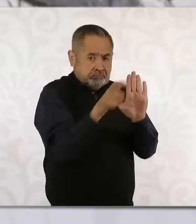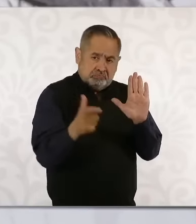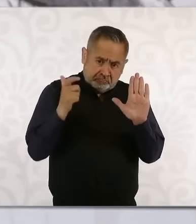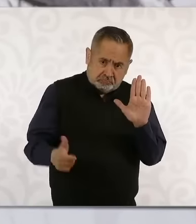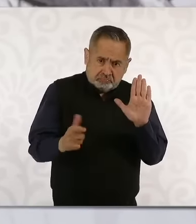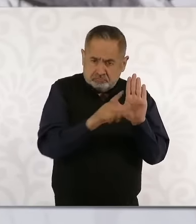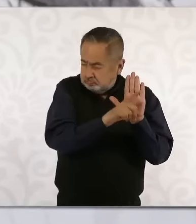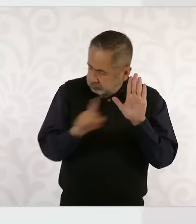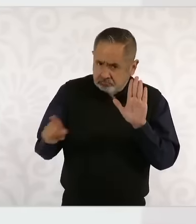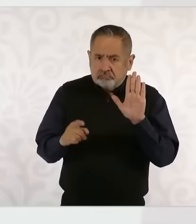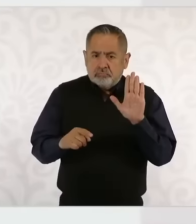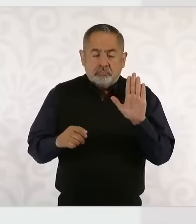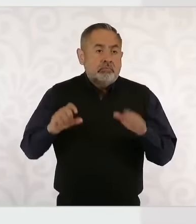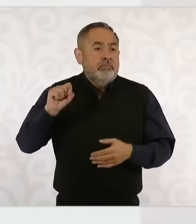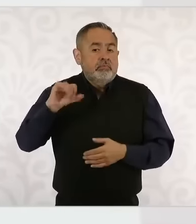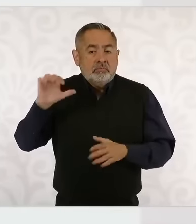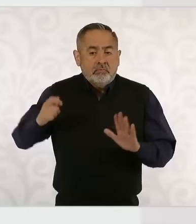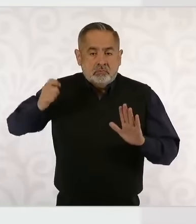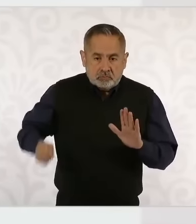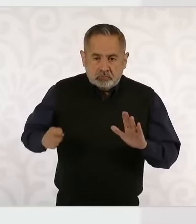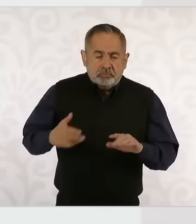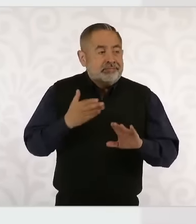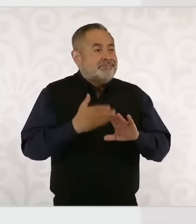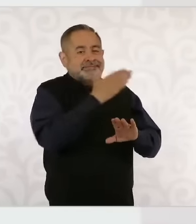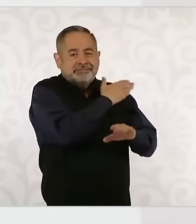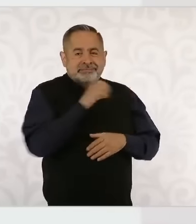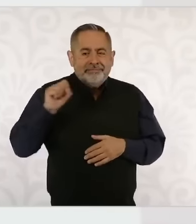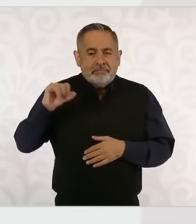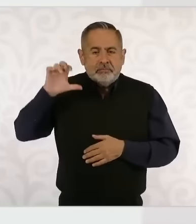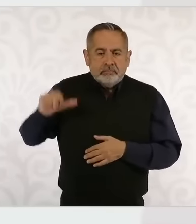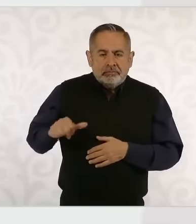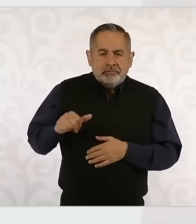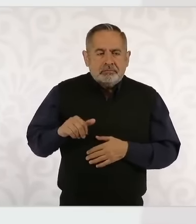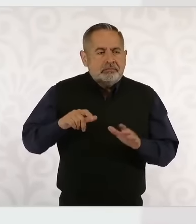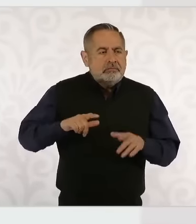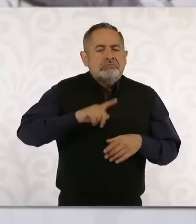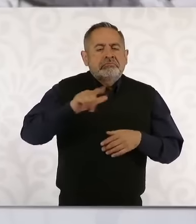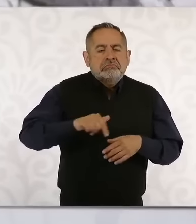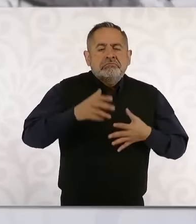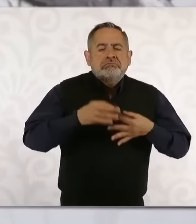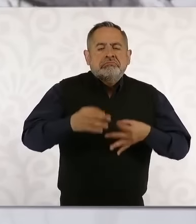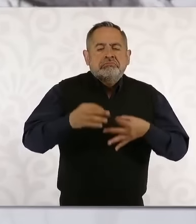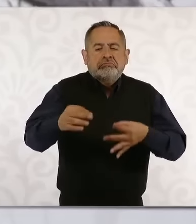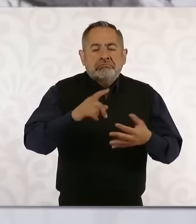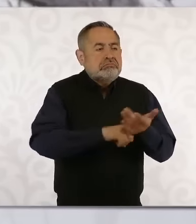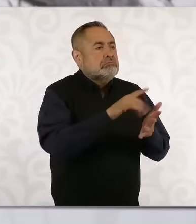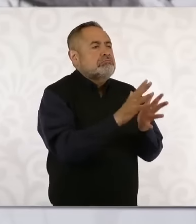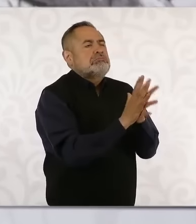resolución de la Corte. Antes la Corte no había resuelto porque pues había